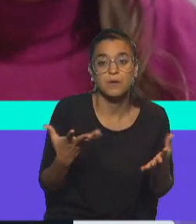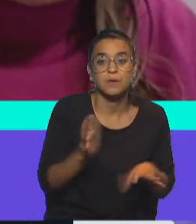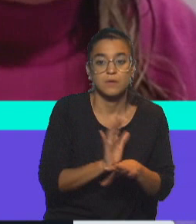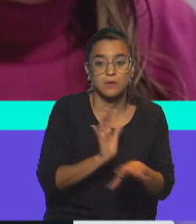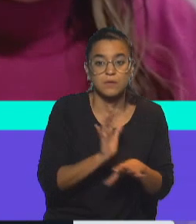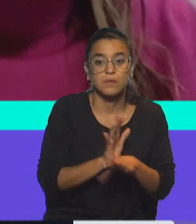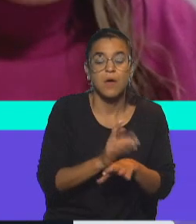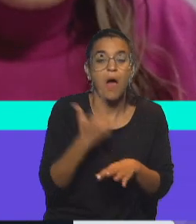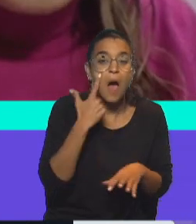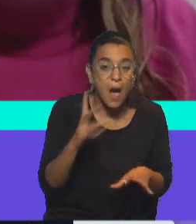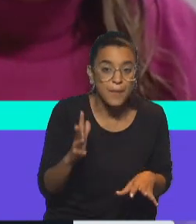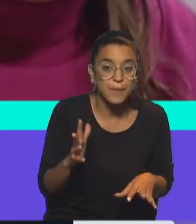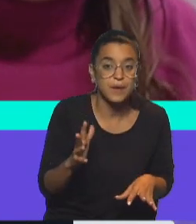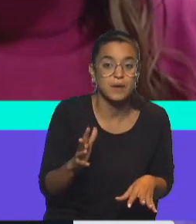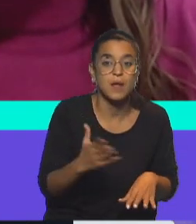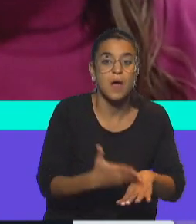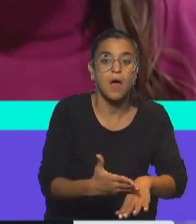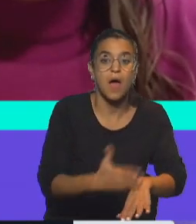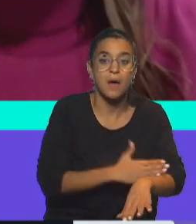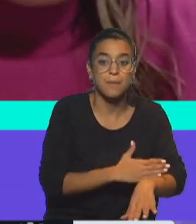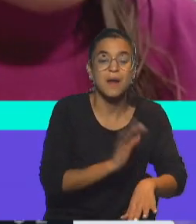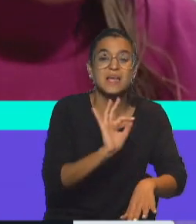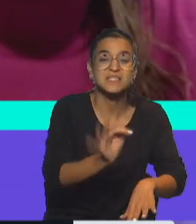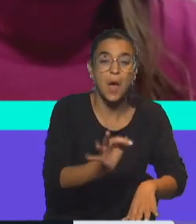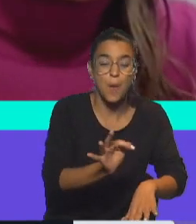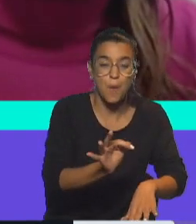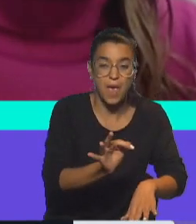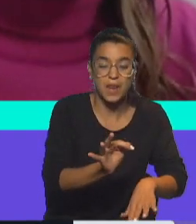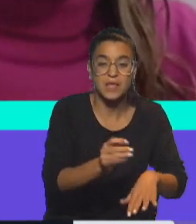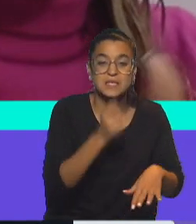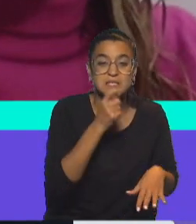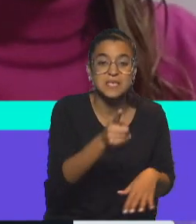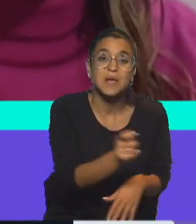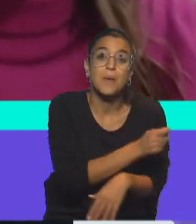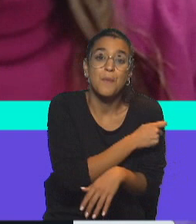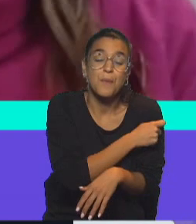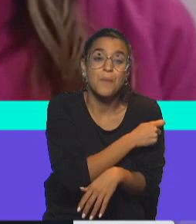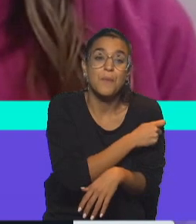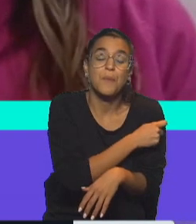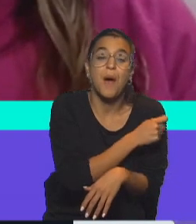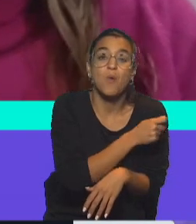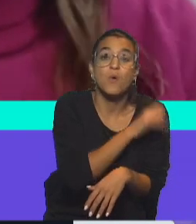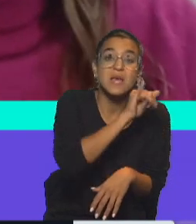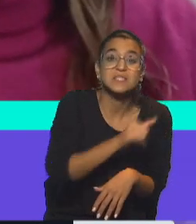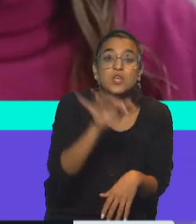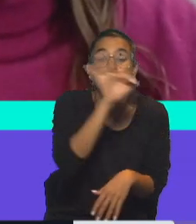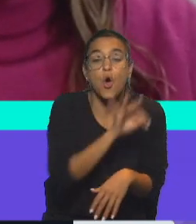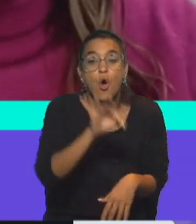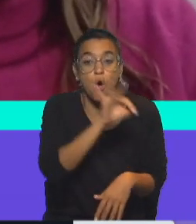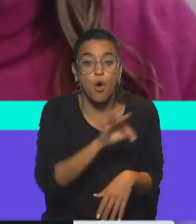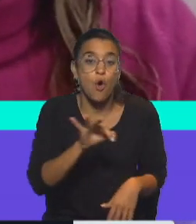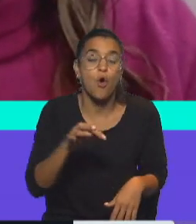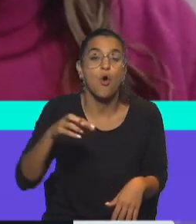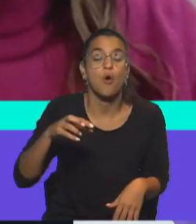el ciego, o sea, antes, para saber realmente si estoy vacunado o no estoy vacunado, y poder, en